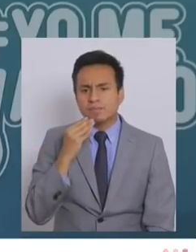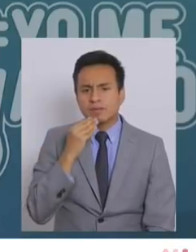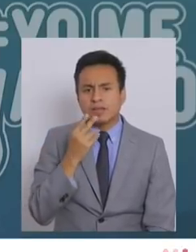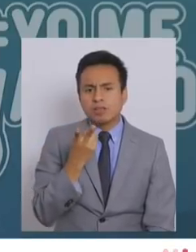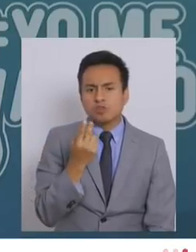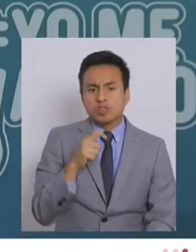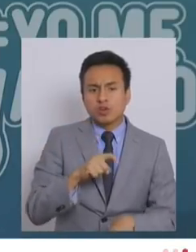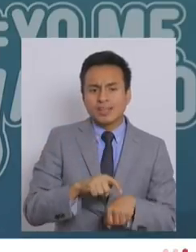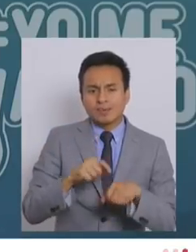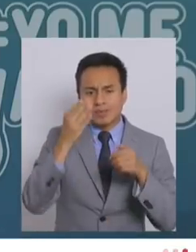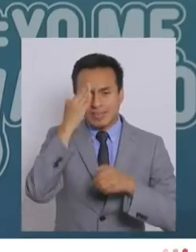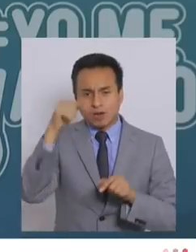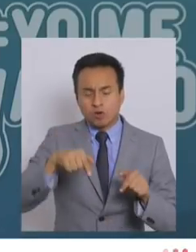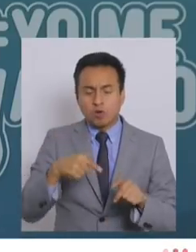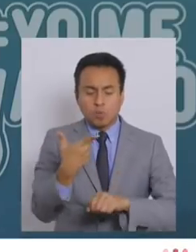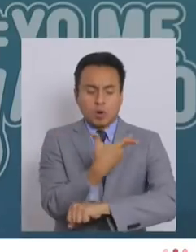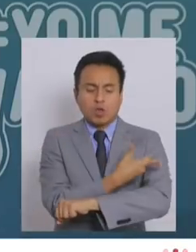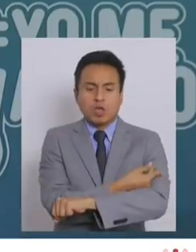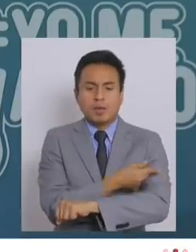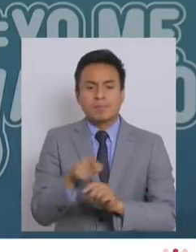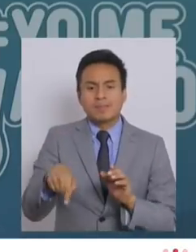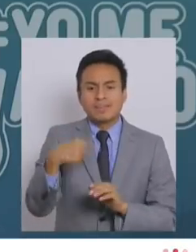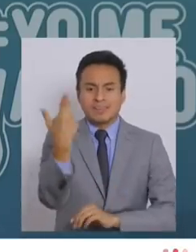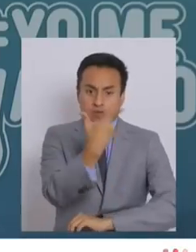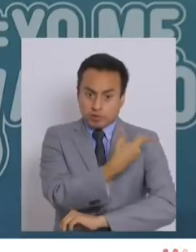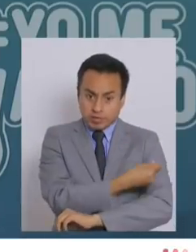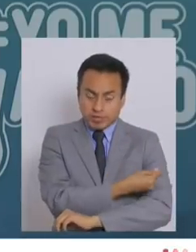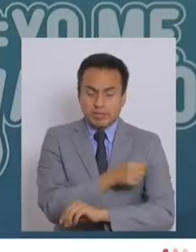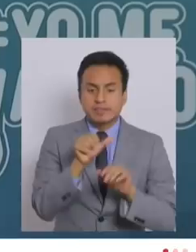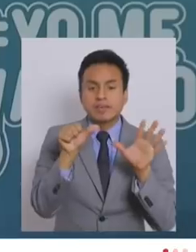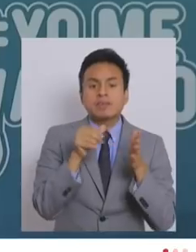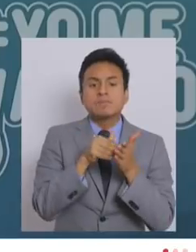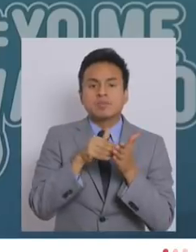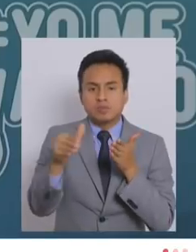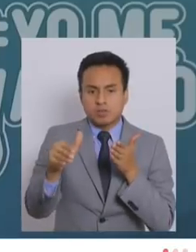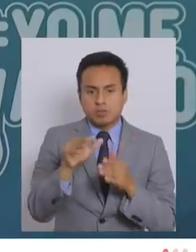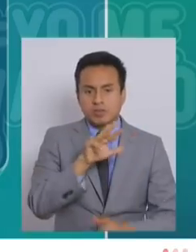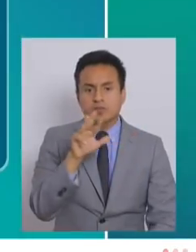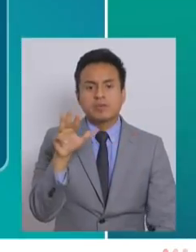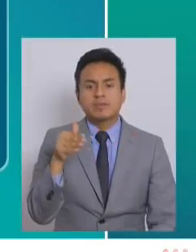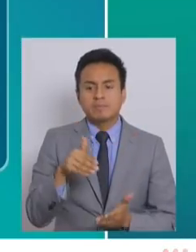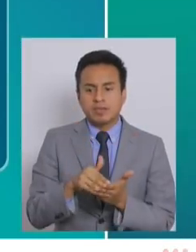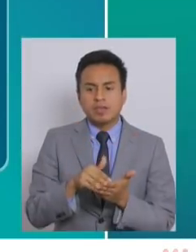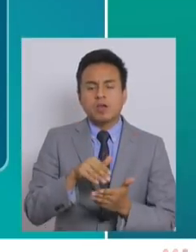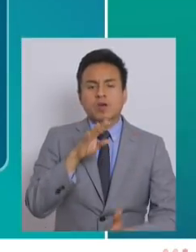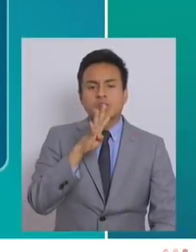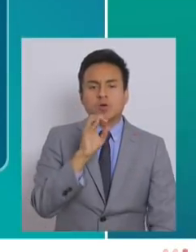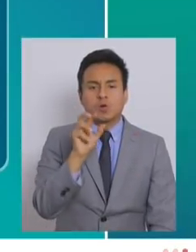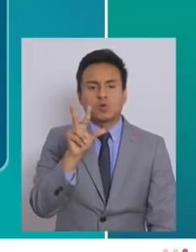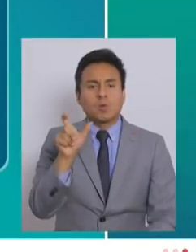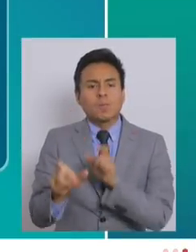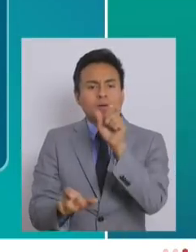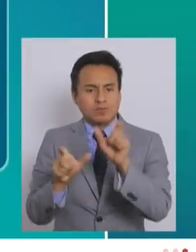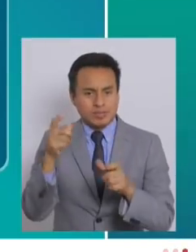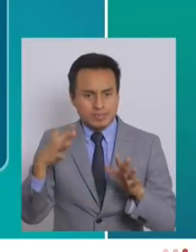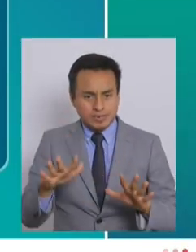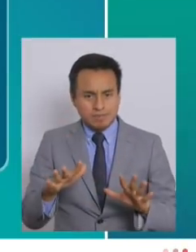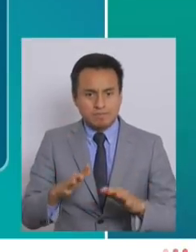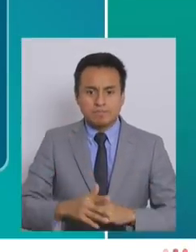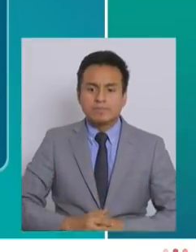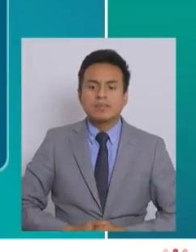día se han vacunado con primera dosis 6 millones 99 mil 408 personas